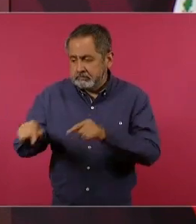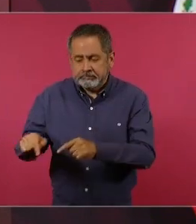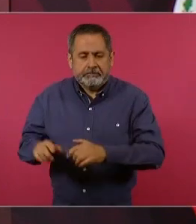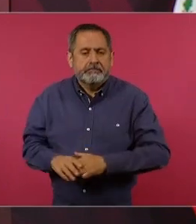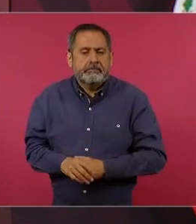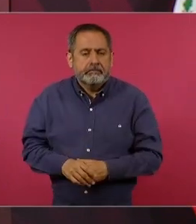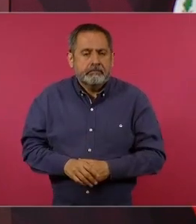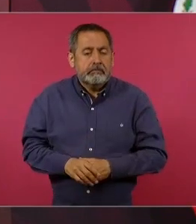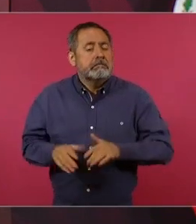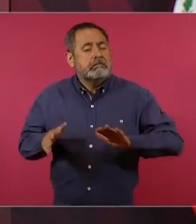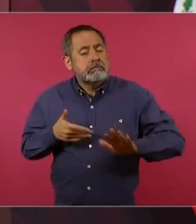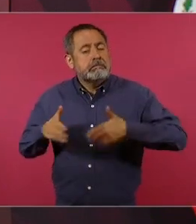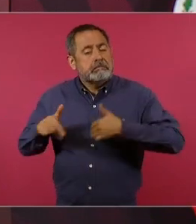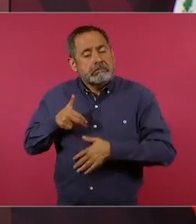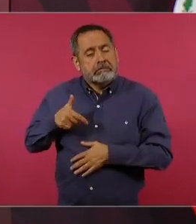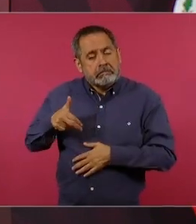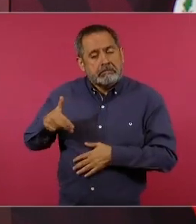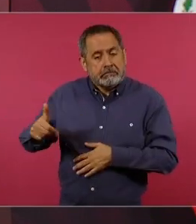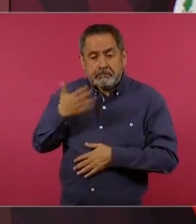Se iba a pie,